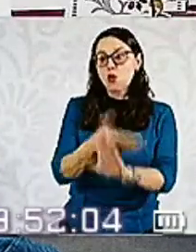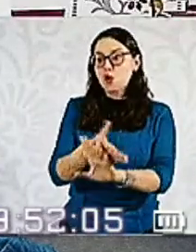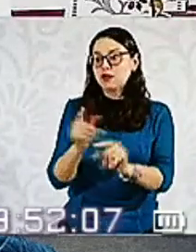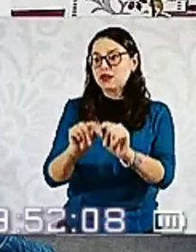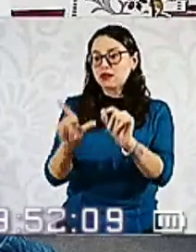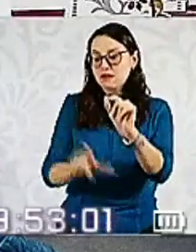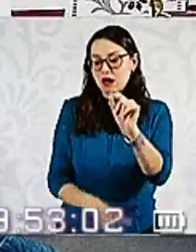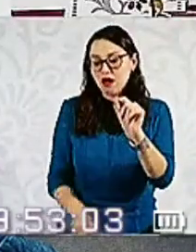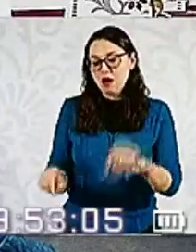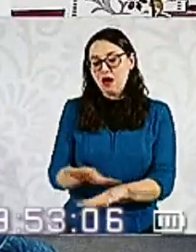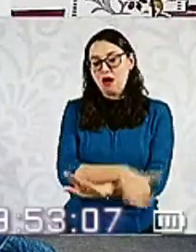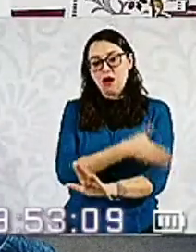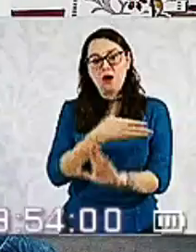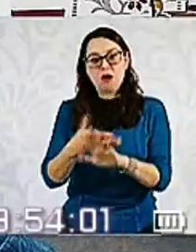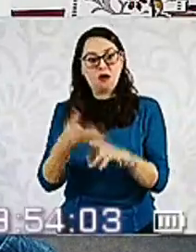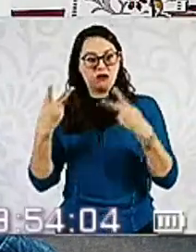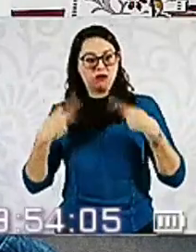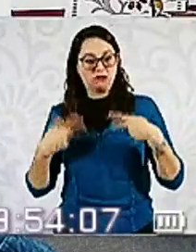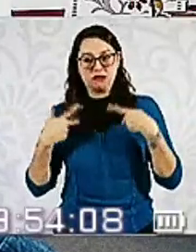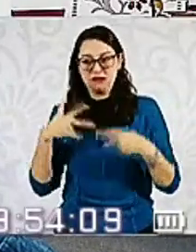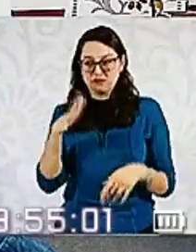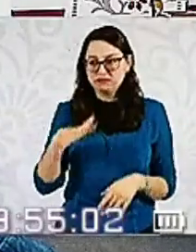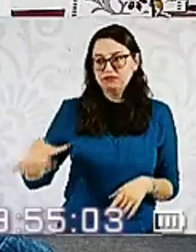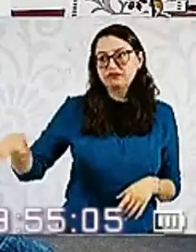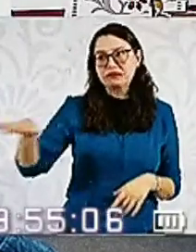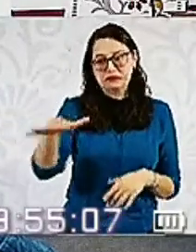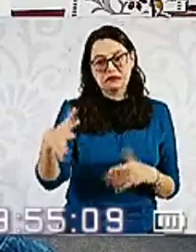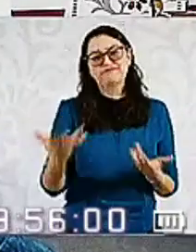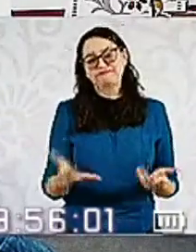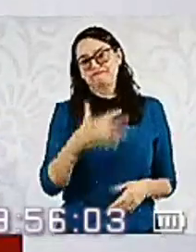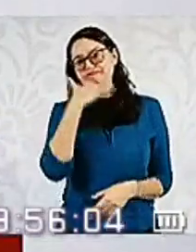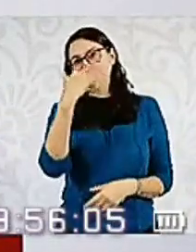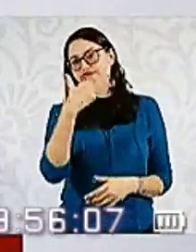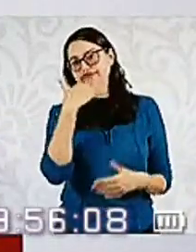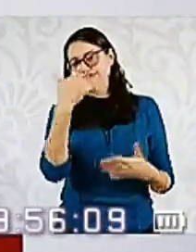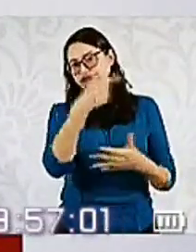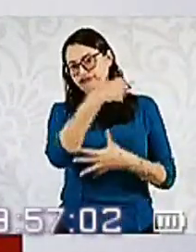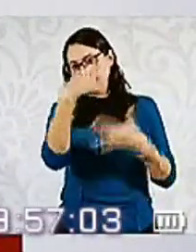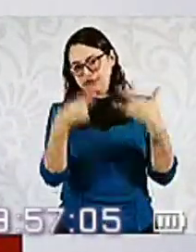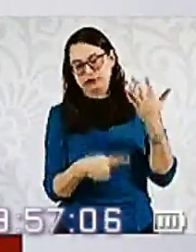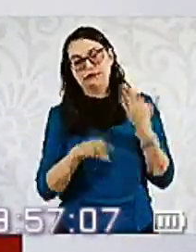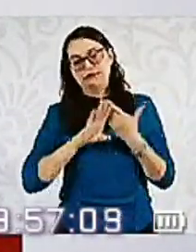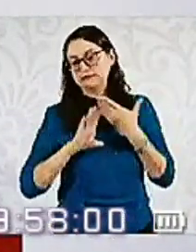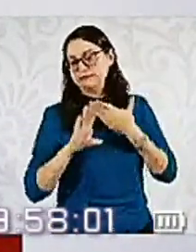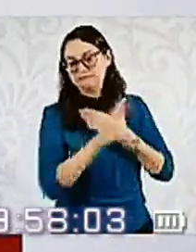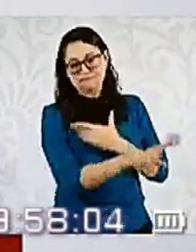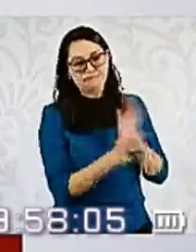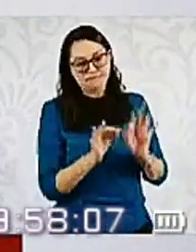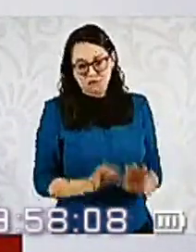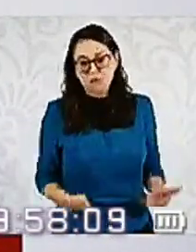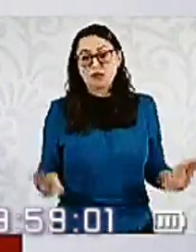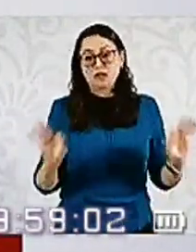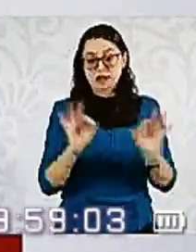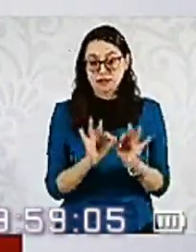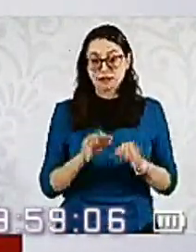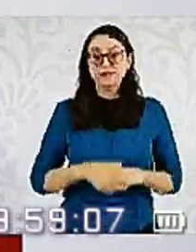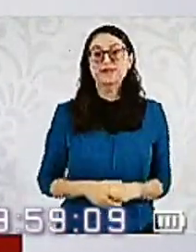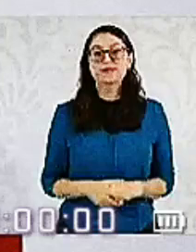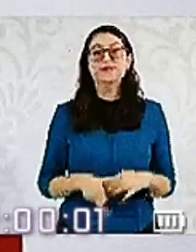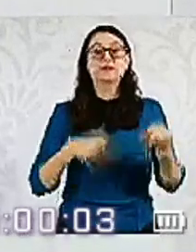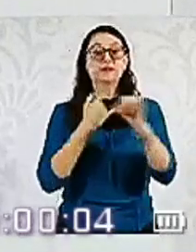gente son consecuencia de la corrupción, por eso es tan importante erradicarla. Según estadísticas